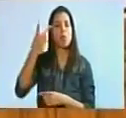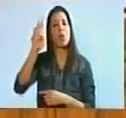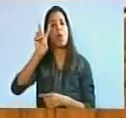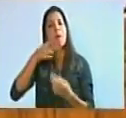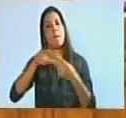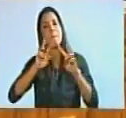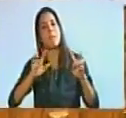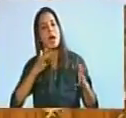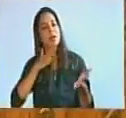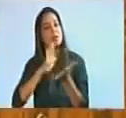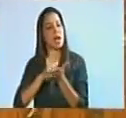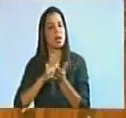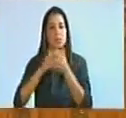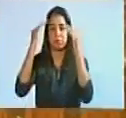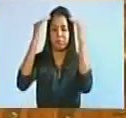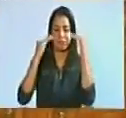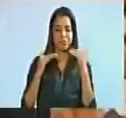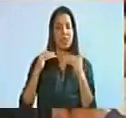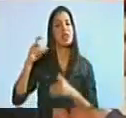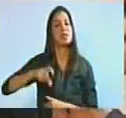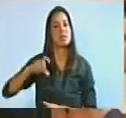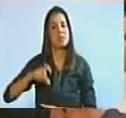pueblo venezolano.